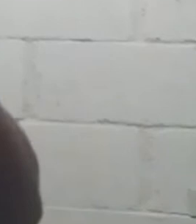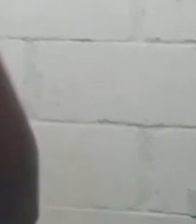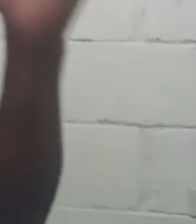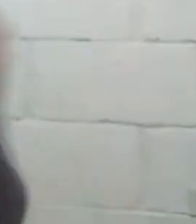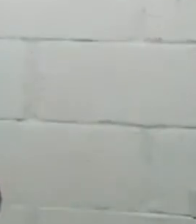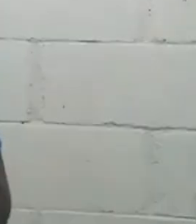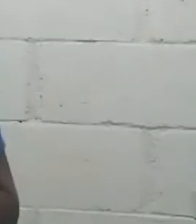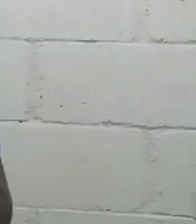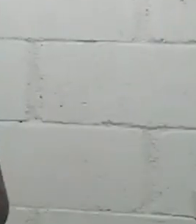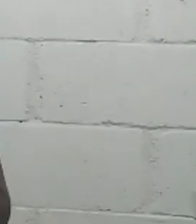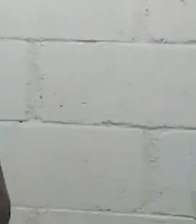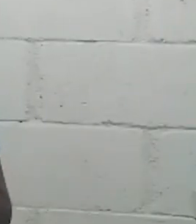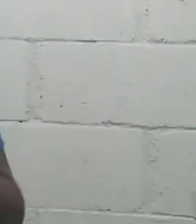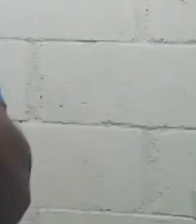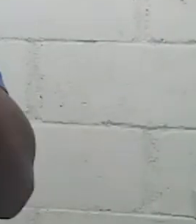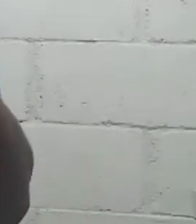muaripe